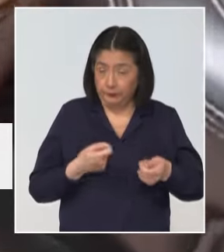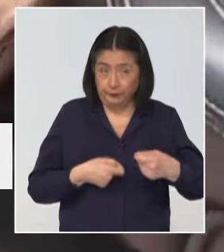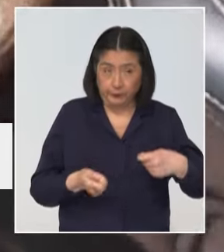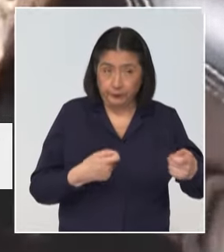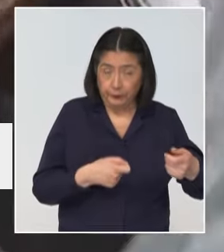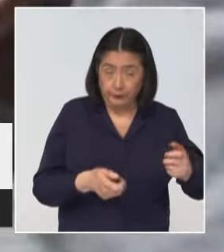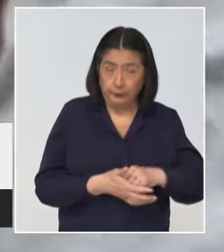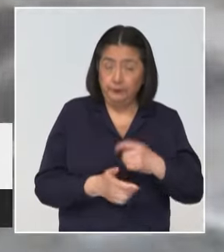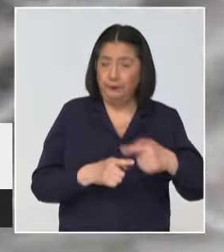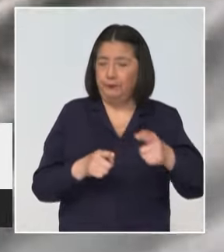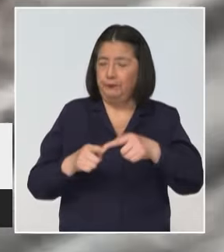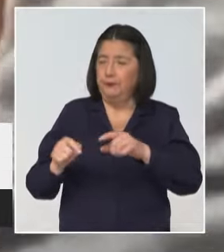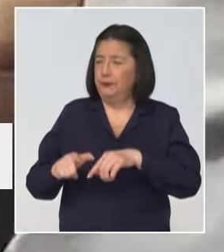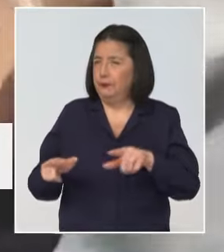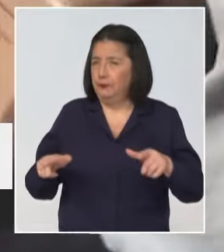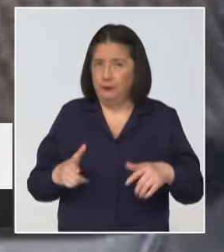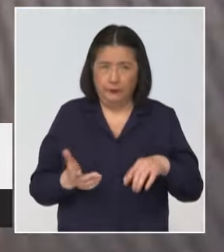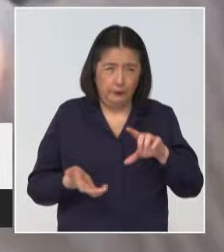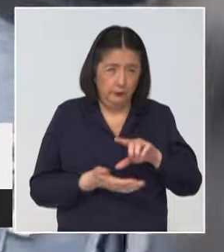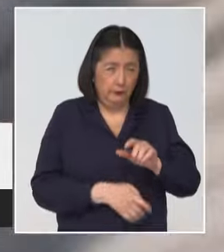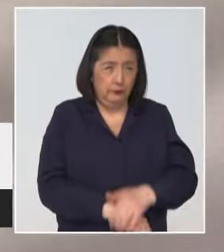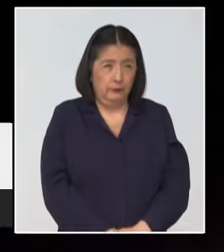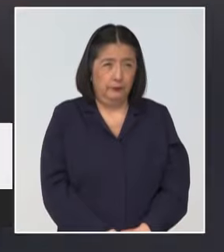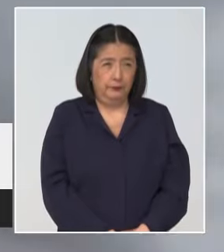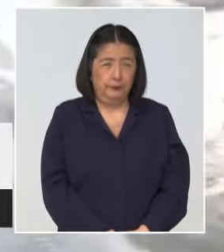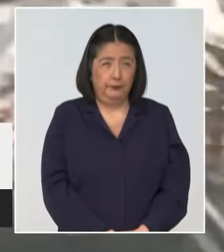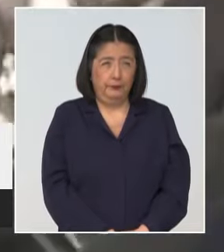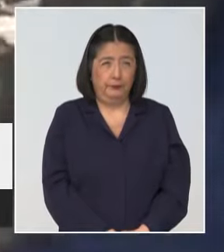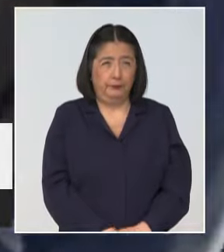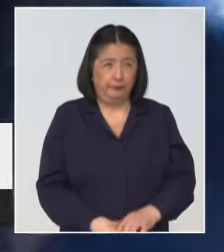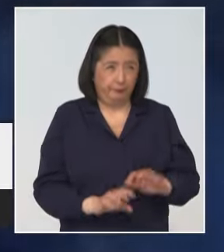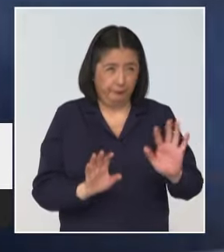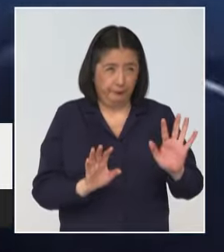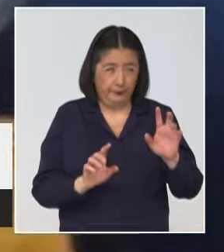en diferentes distritos de Lima.